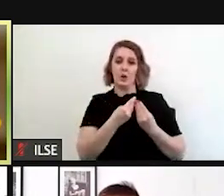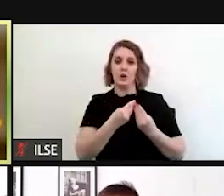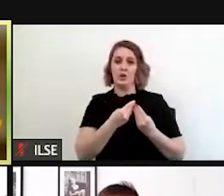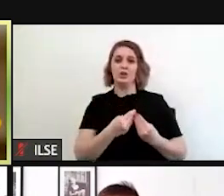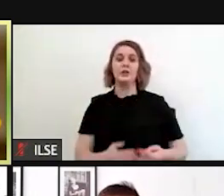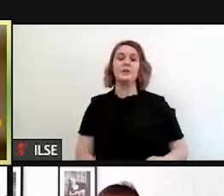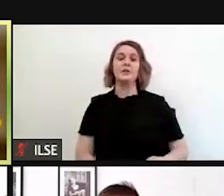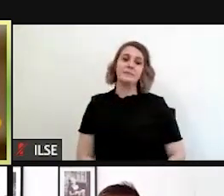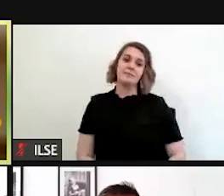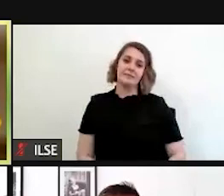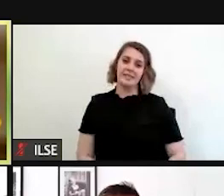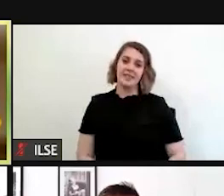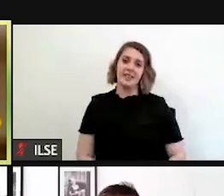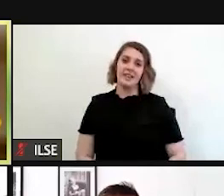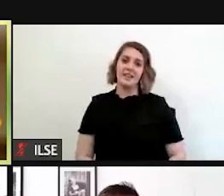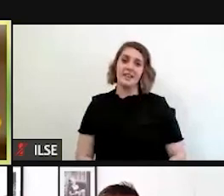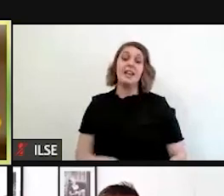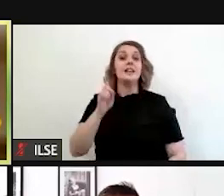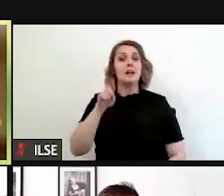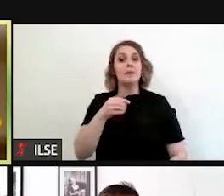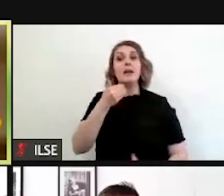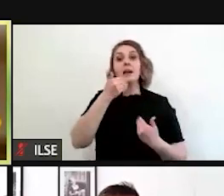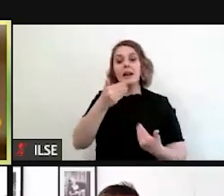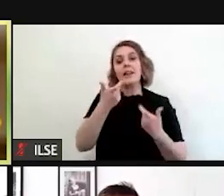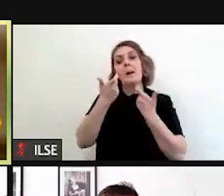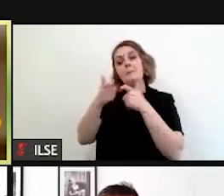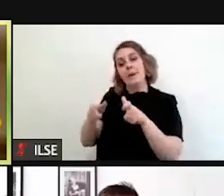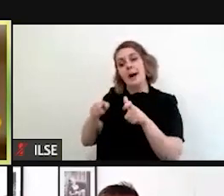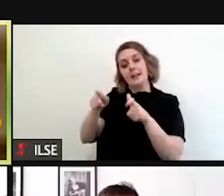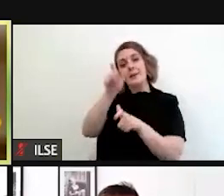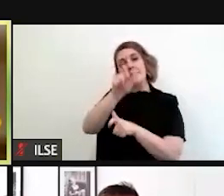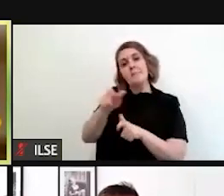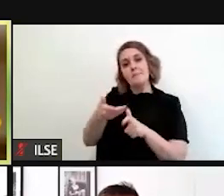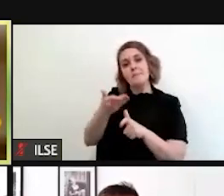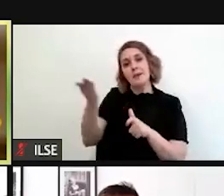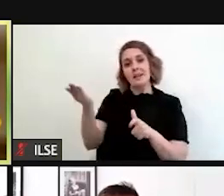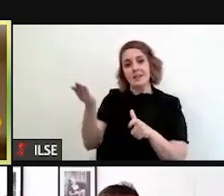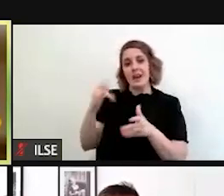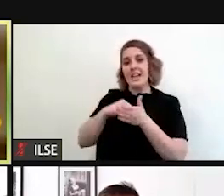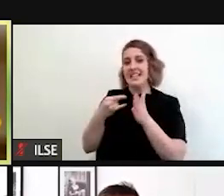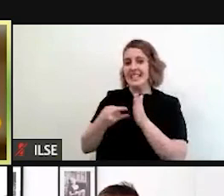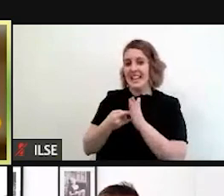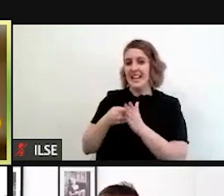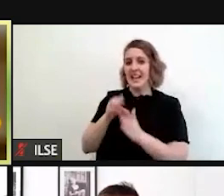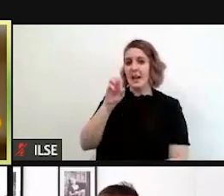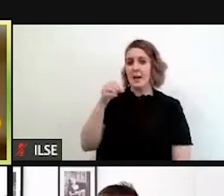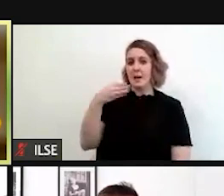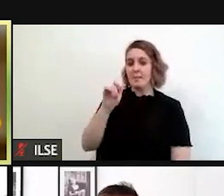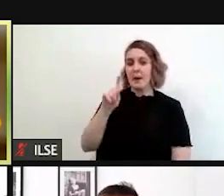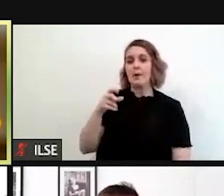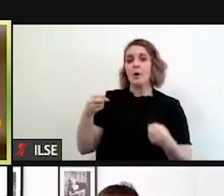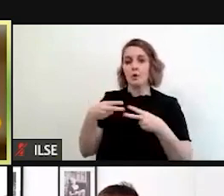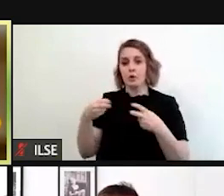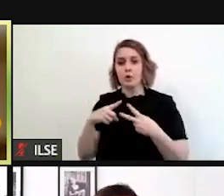y también, por supuesto, a esas personas que están en esa parte técnica, a Pablo de su titulado,